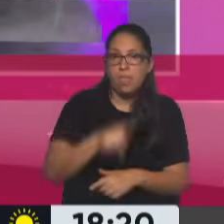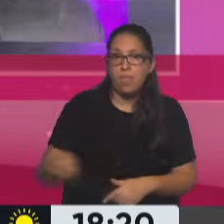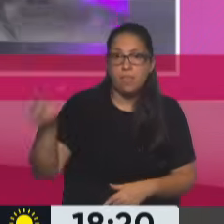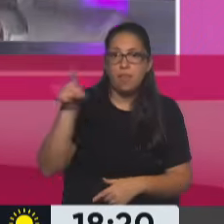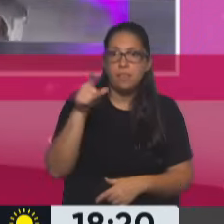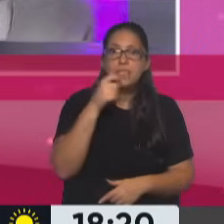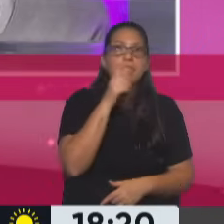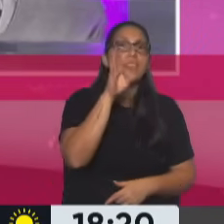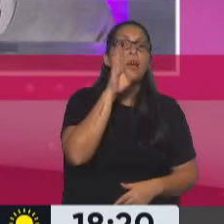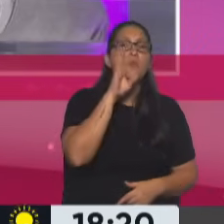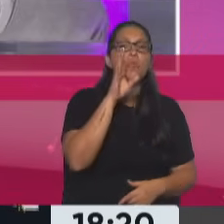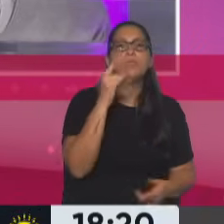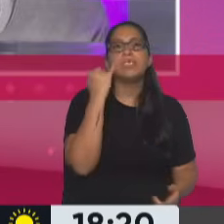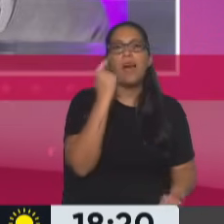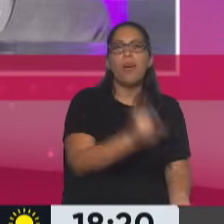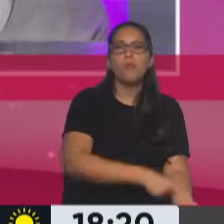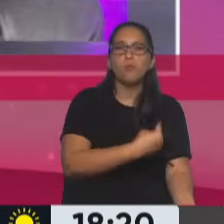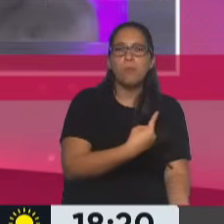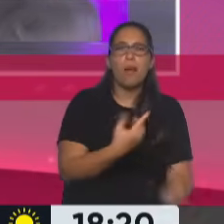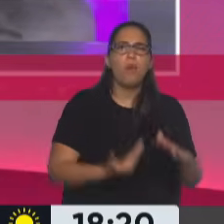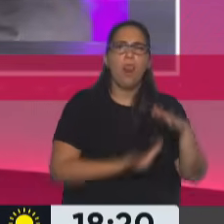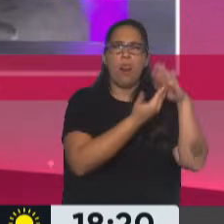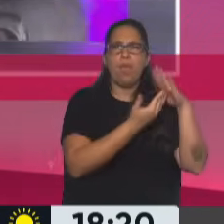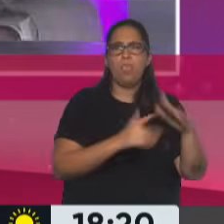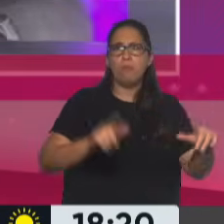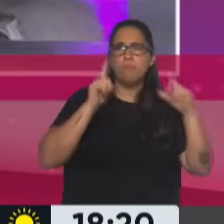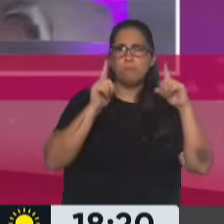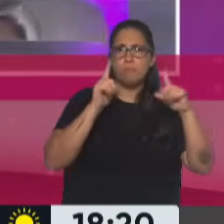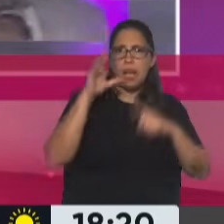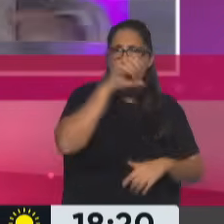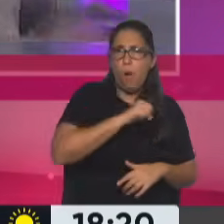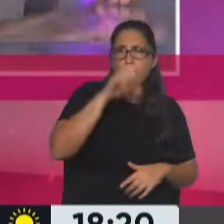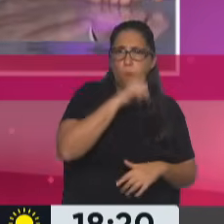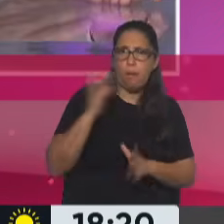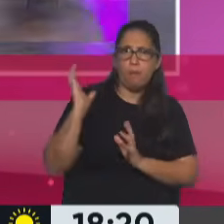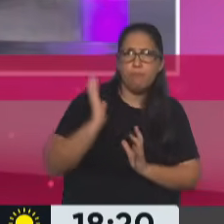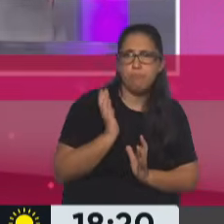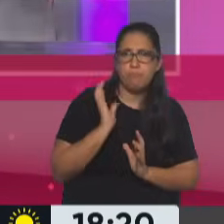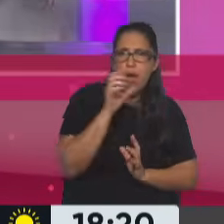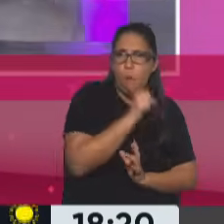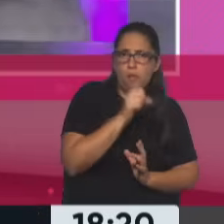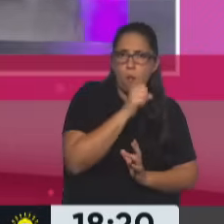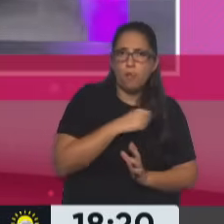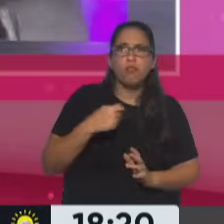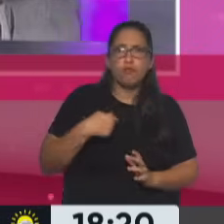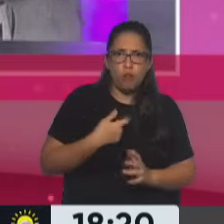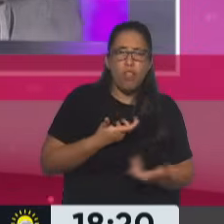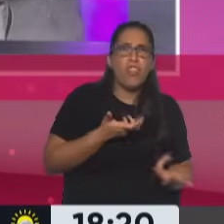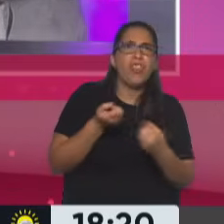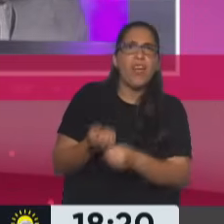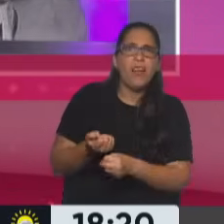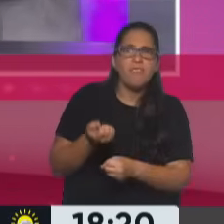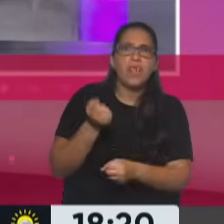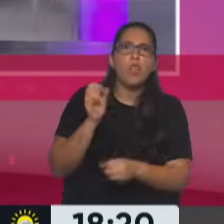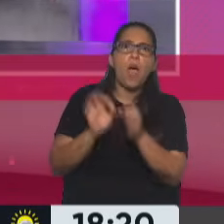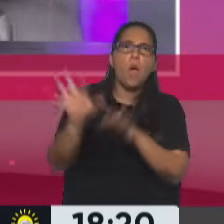donde Estados Unidos estaba acostumbrado a tener liderazgos que soportaban el peso de la carga, esto es pagar por la defensa de Europa. Llegaron a un momento